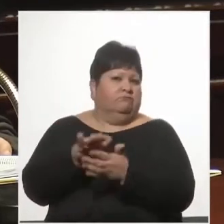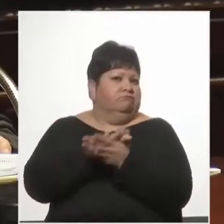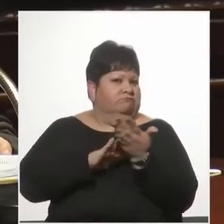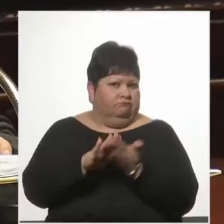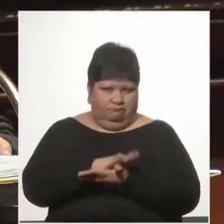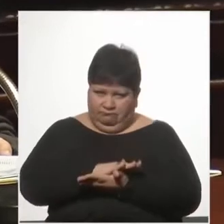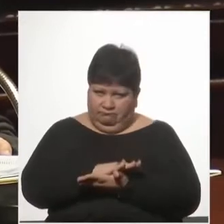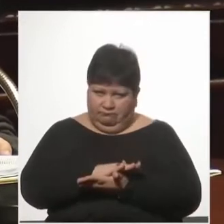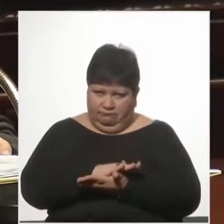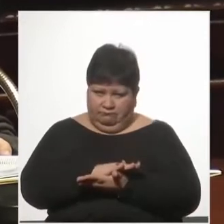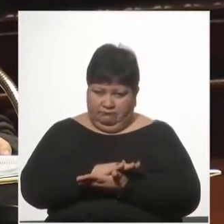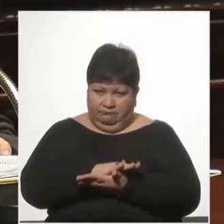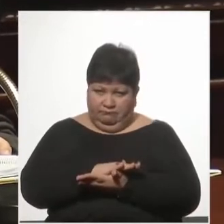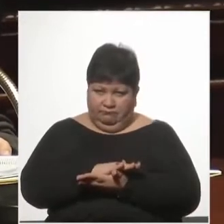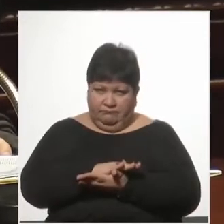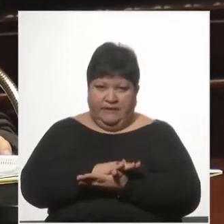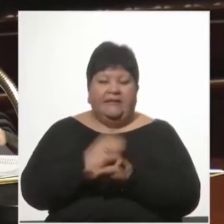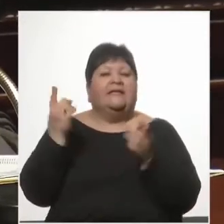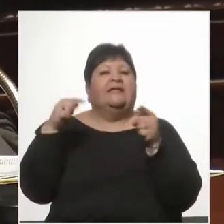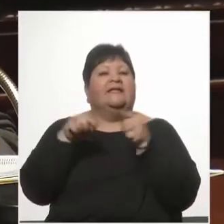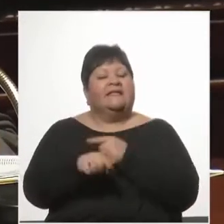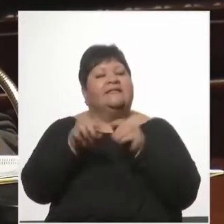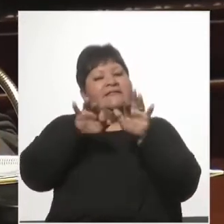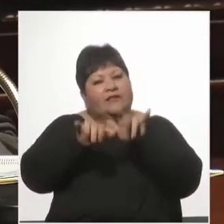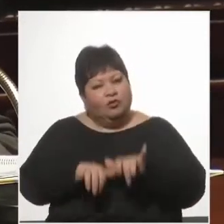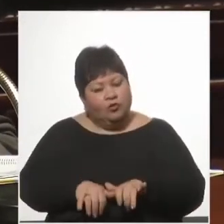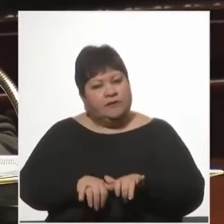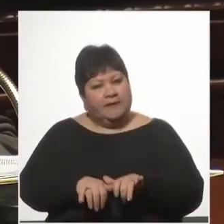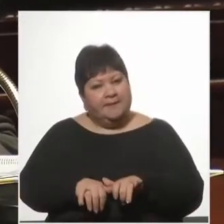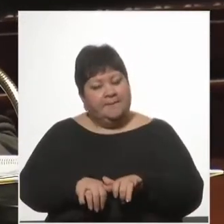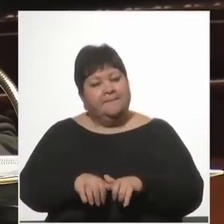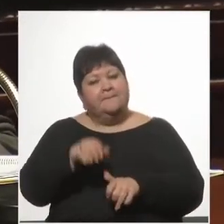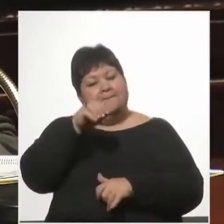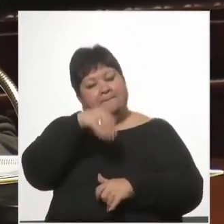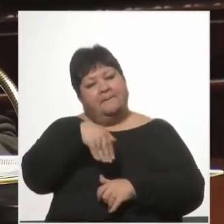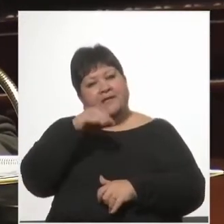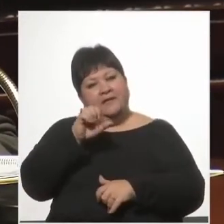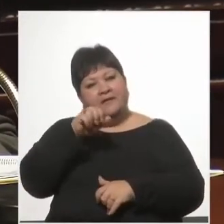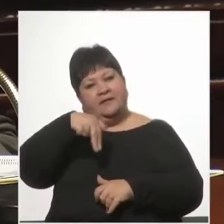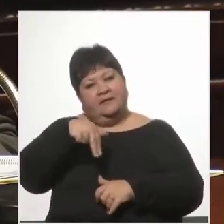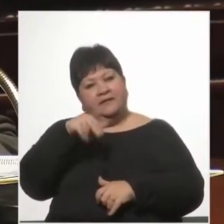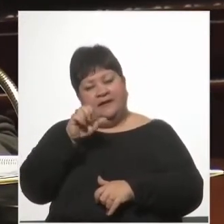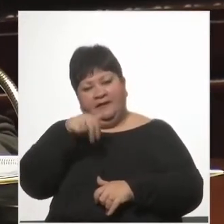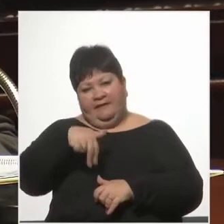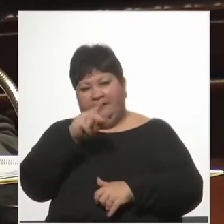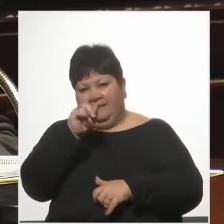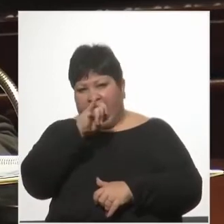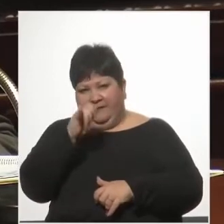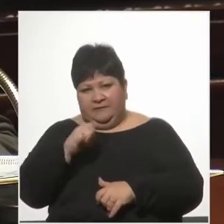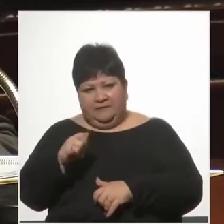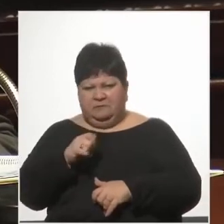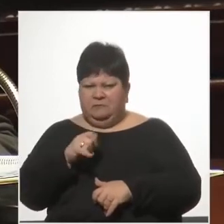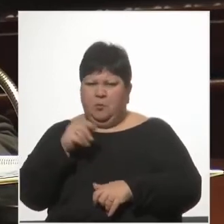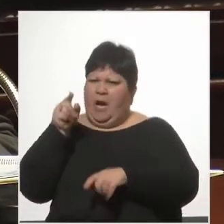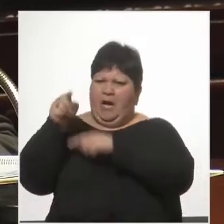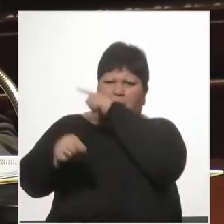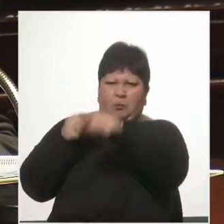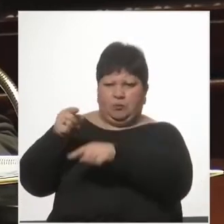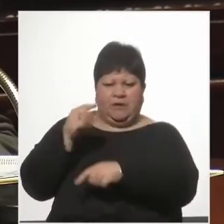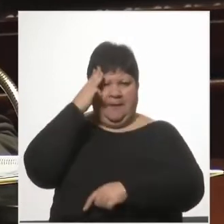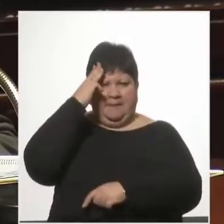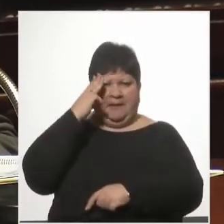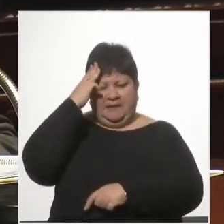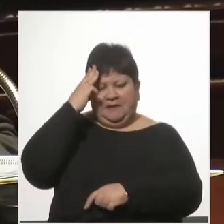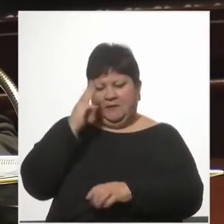denuncia alguna. En esa nota, el doctor Menéndez no hace acusación alguna contra el general Manini, ni